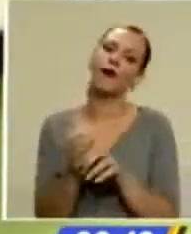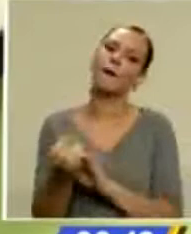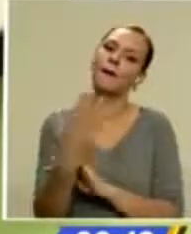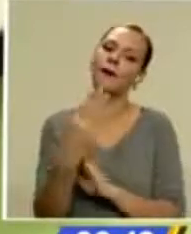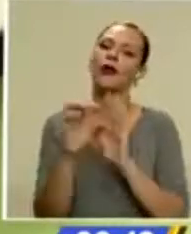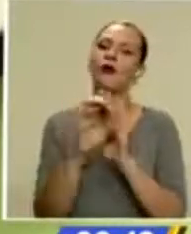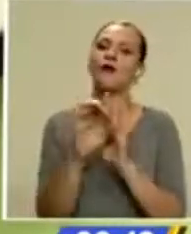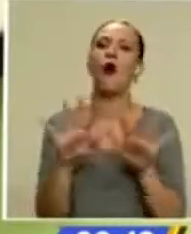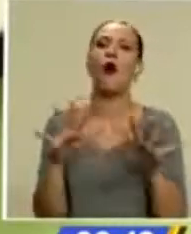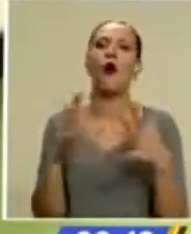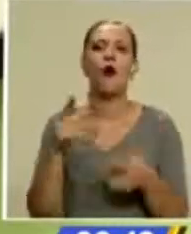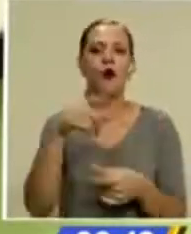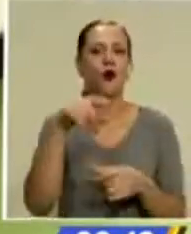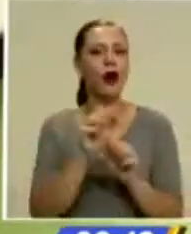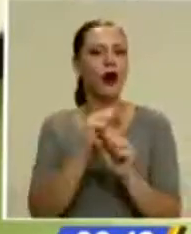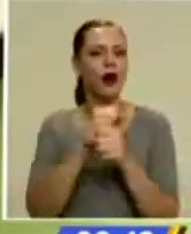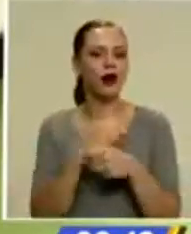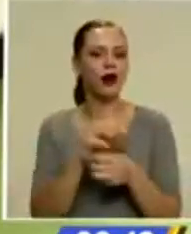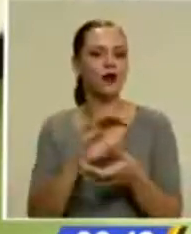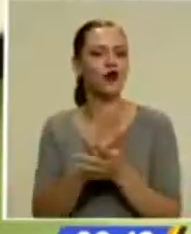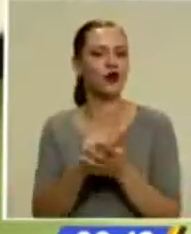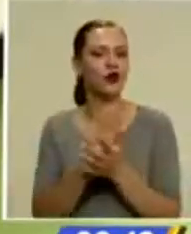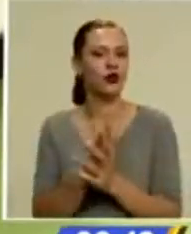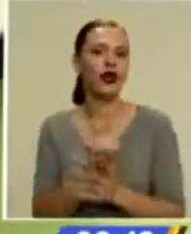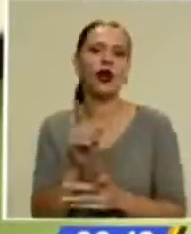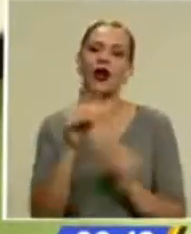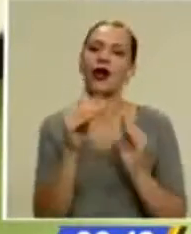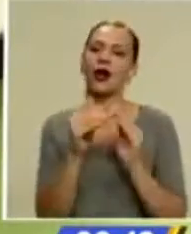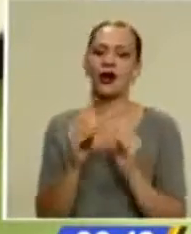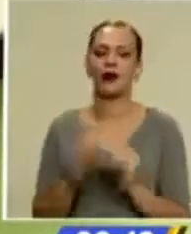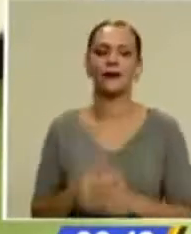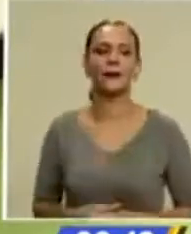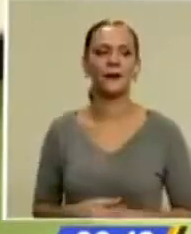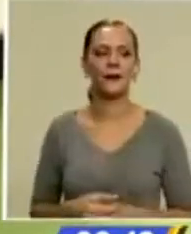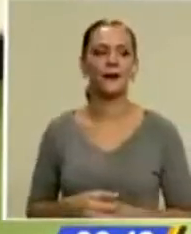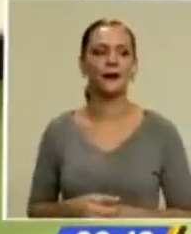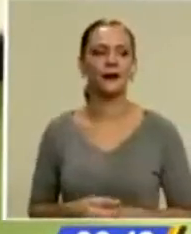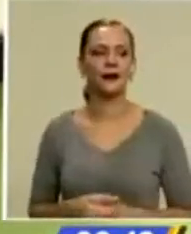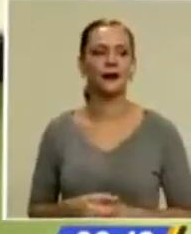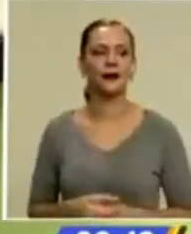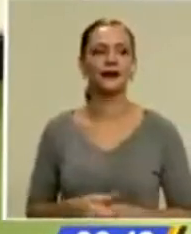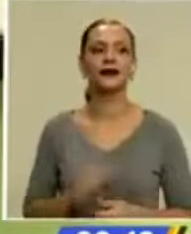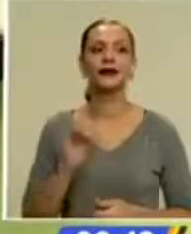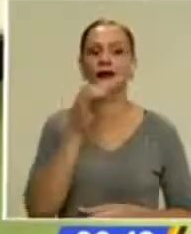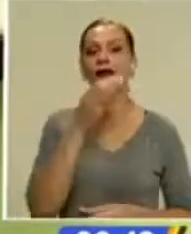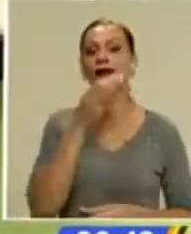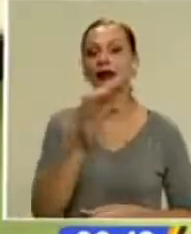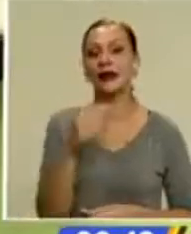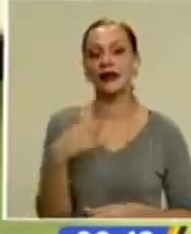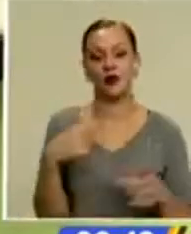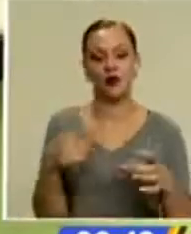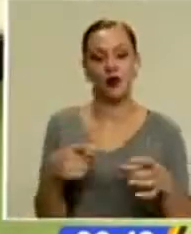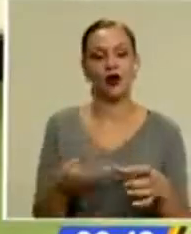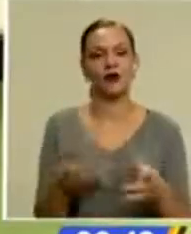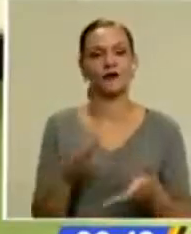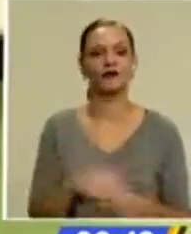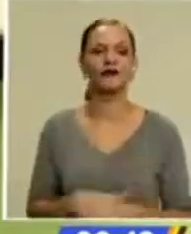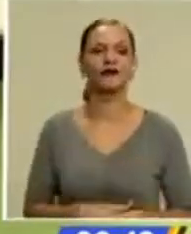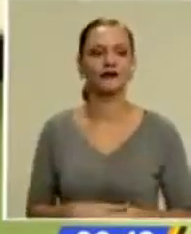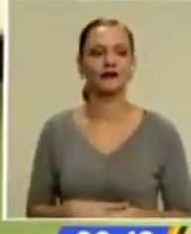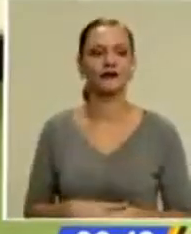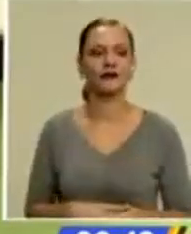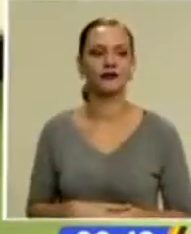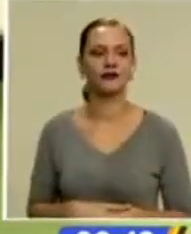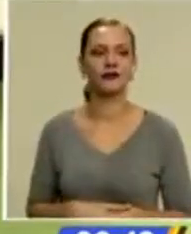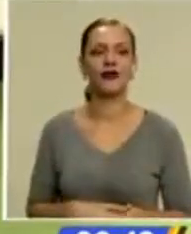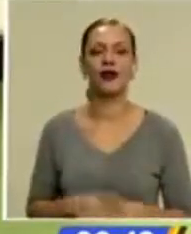una foto de cómo están haciendo ellos las tortillas en casa. Opa, está calientillo. Como tiene un hueco.